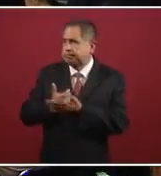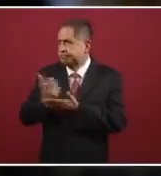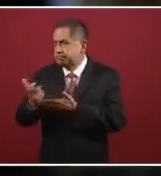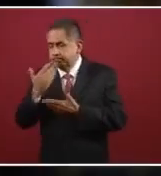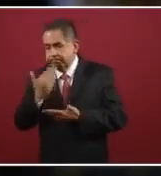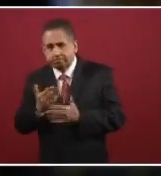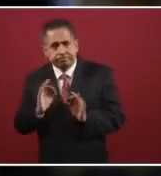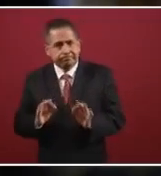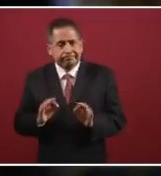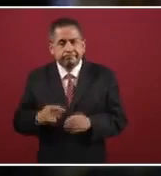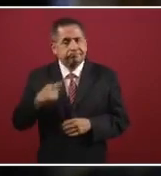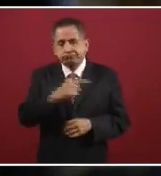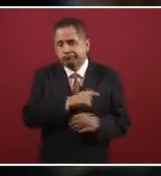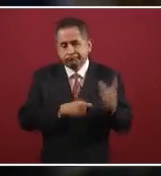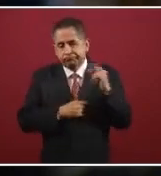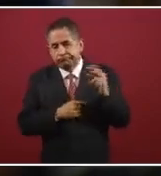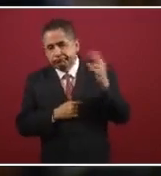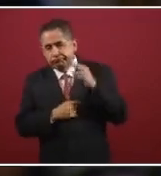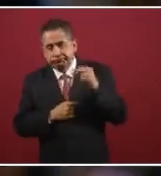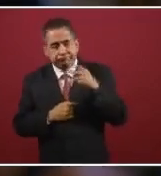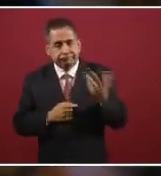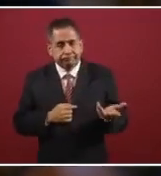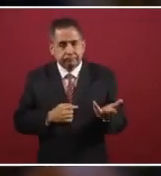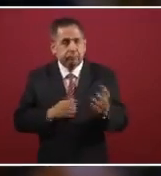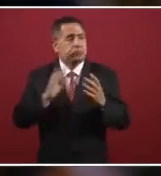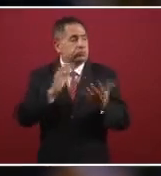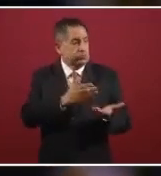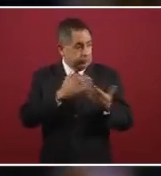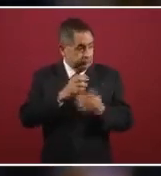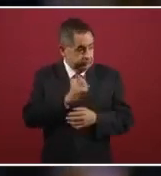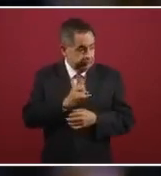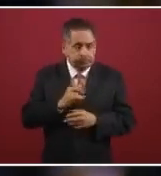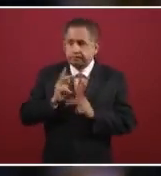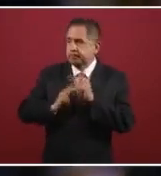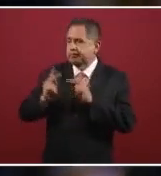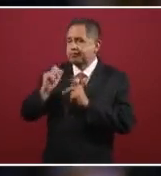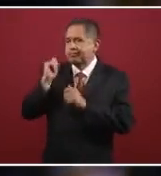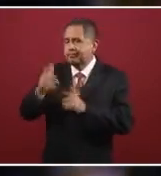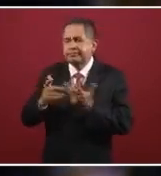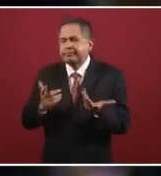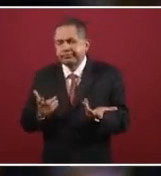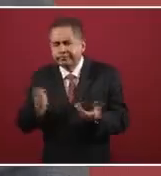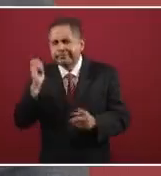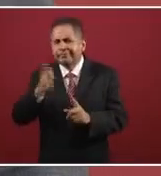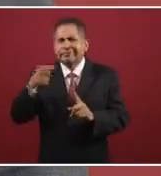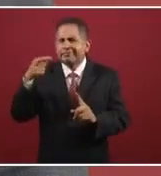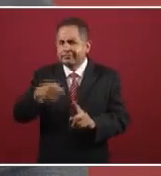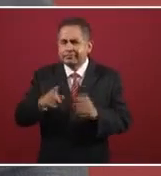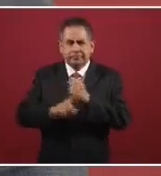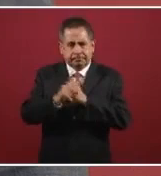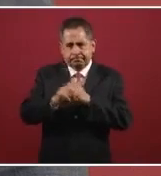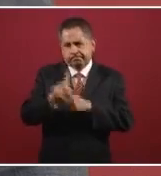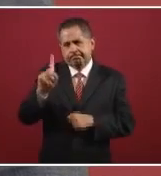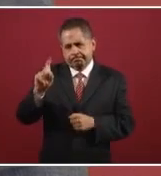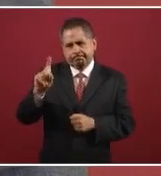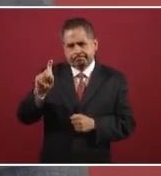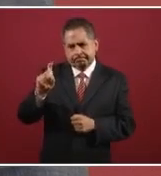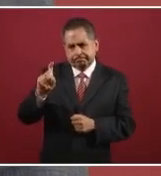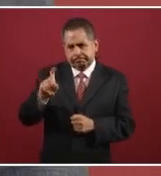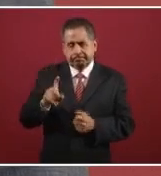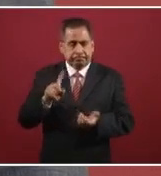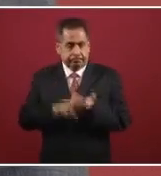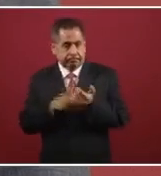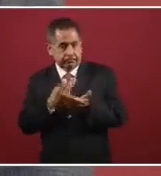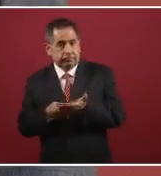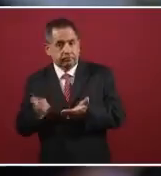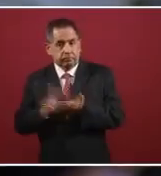también pueden acceder a préstamos para seguir produciendo. Estamos hablando, señor presidente, que además, o paralelo al programa que está